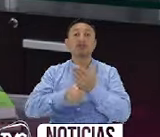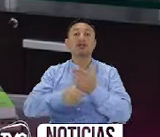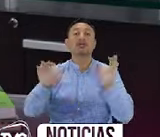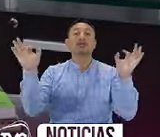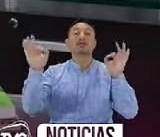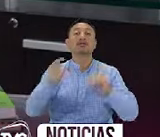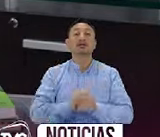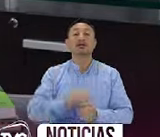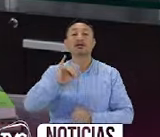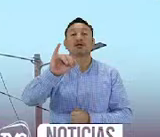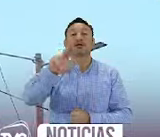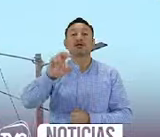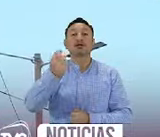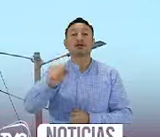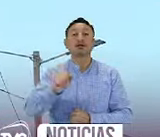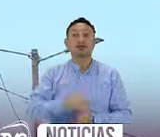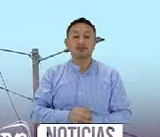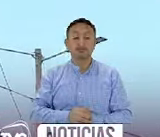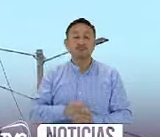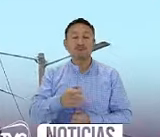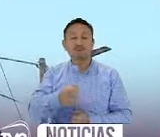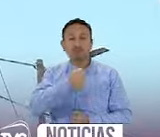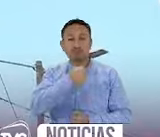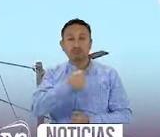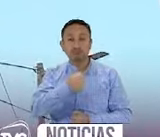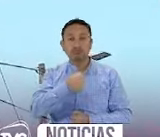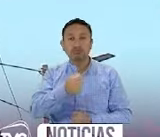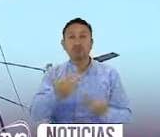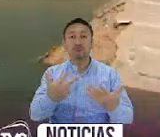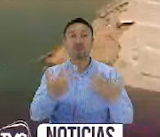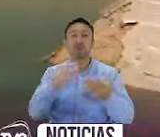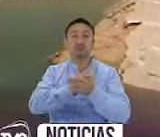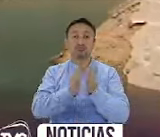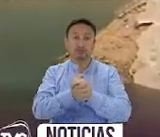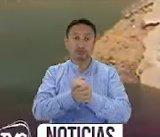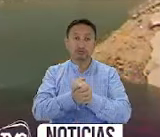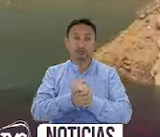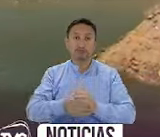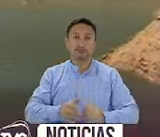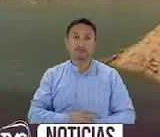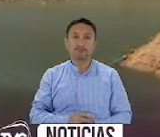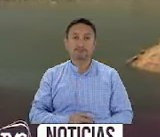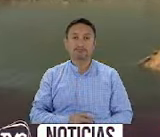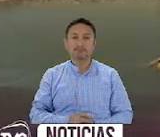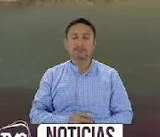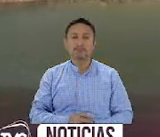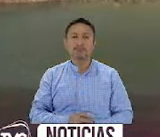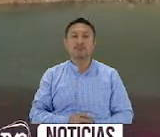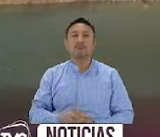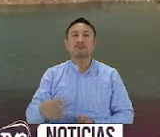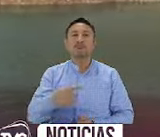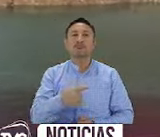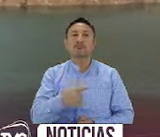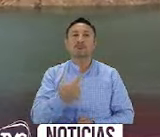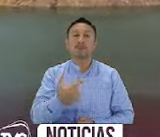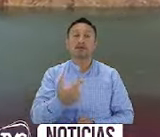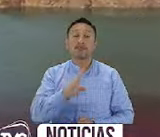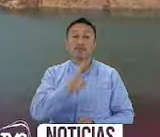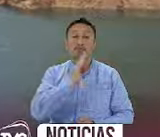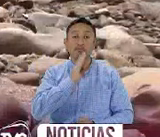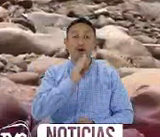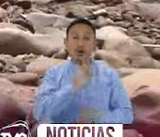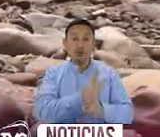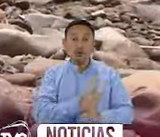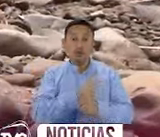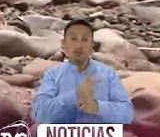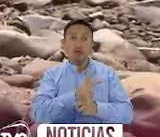Manzano, durante una entrevista brindada este 8 de noviembre. La medida busca proteger las reservas de agua y minimizar el